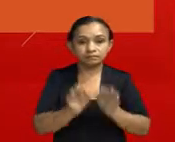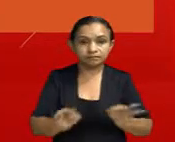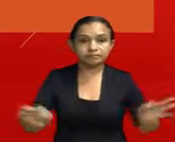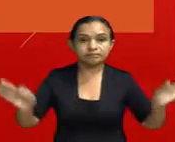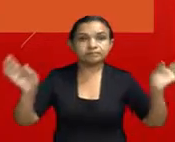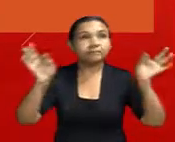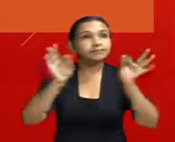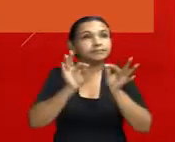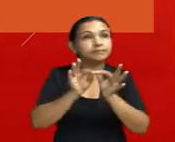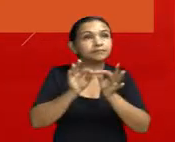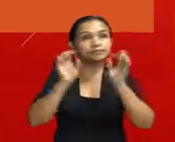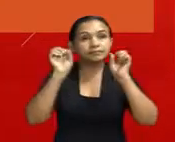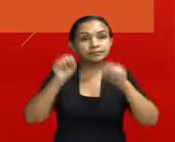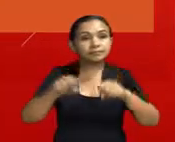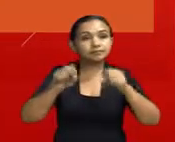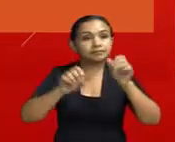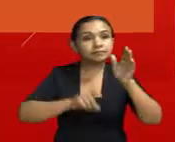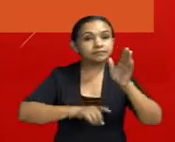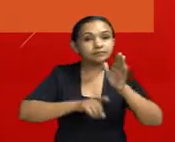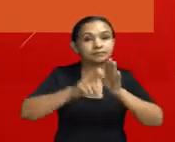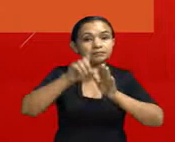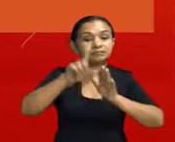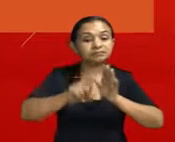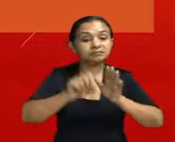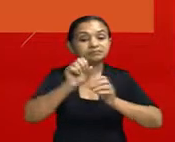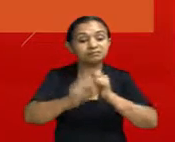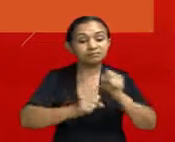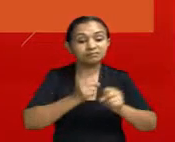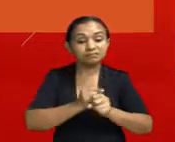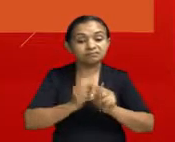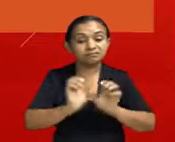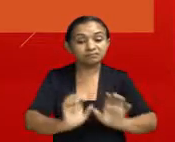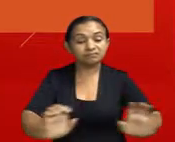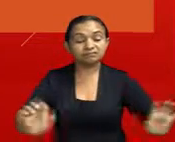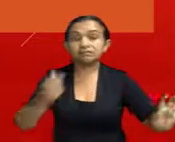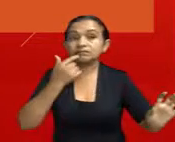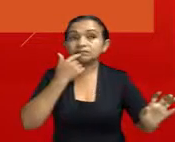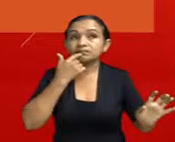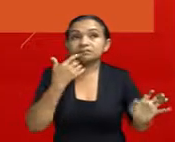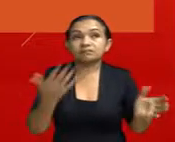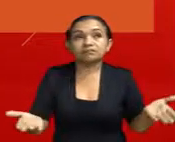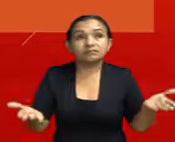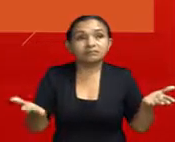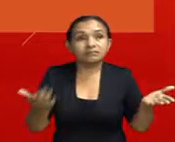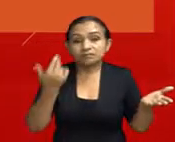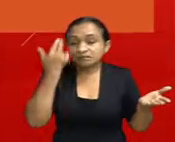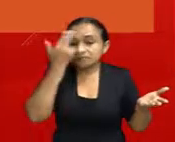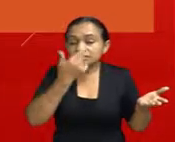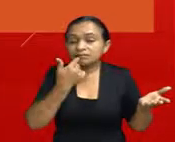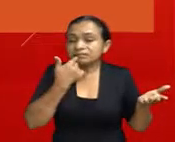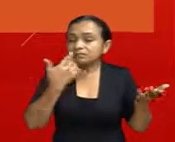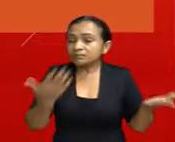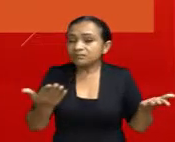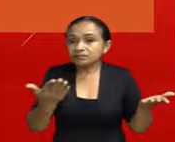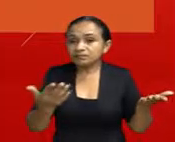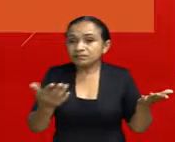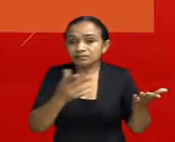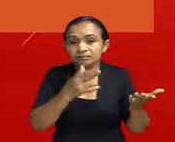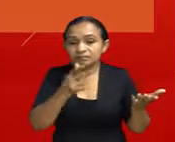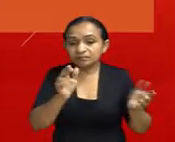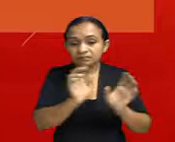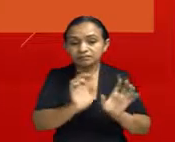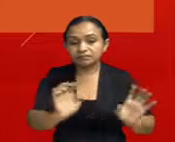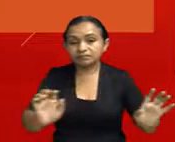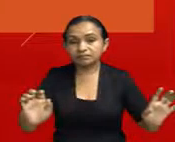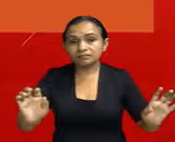importante, que se puede desarrollar desde los 10 años. Sí. ¿Por qué? O sea, tiene que ver con lo mismo. Pues los niños que